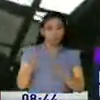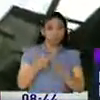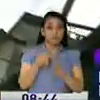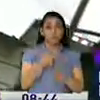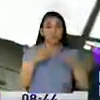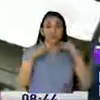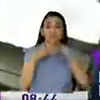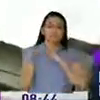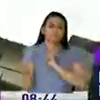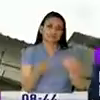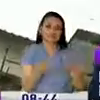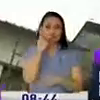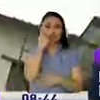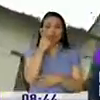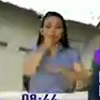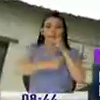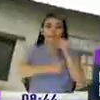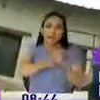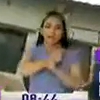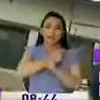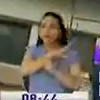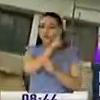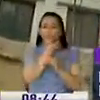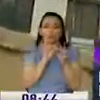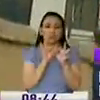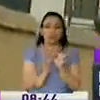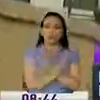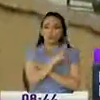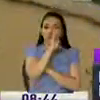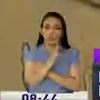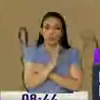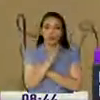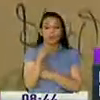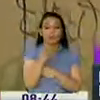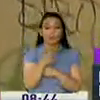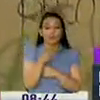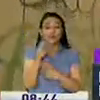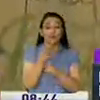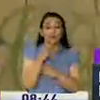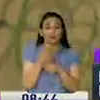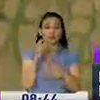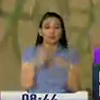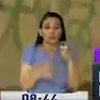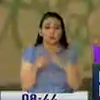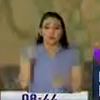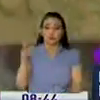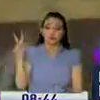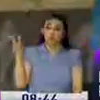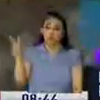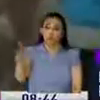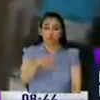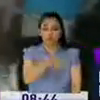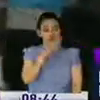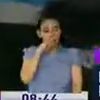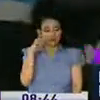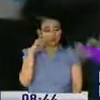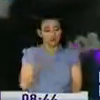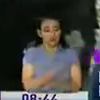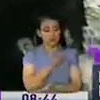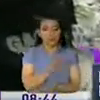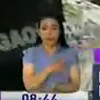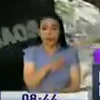estado abandonado por 11 años, no se ha dado nunca un mantenimiento y eso nos generó los conflictos. Usted ve, tenemos transporte público, ahí vienen escolares,